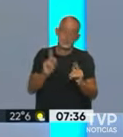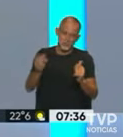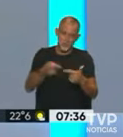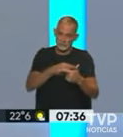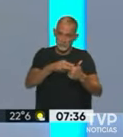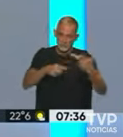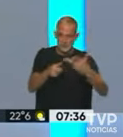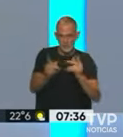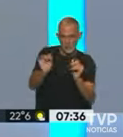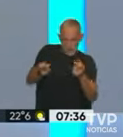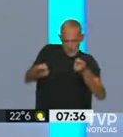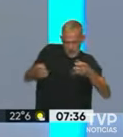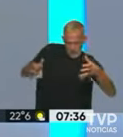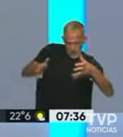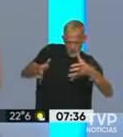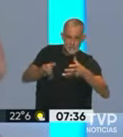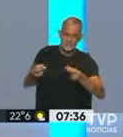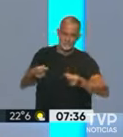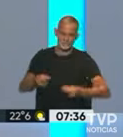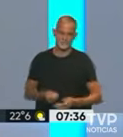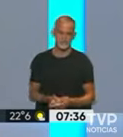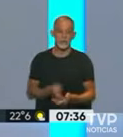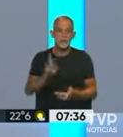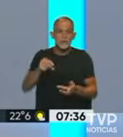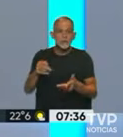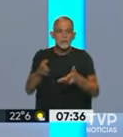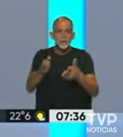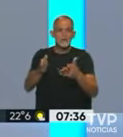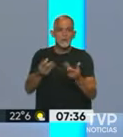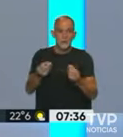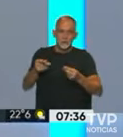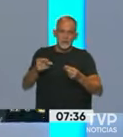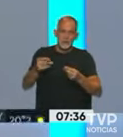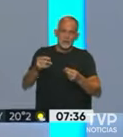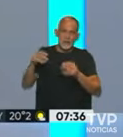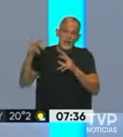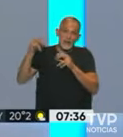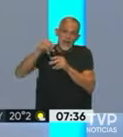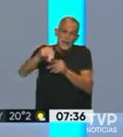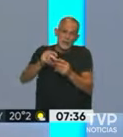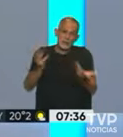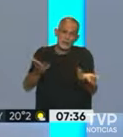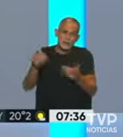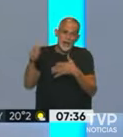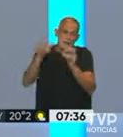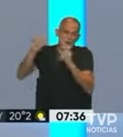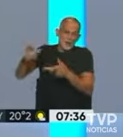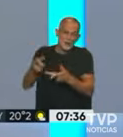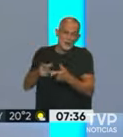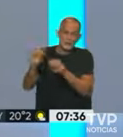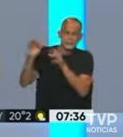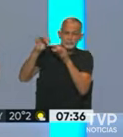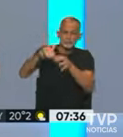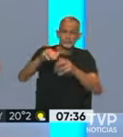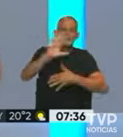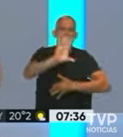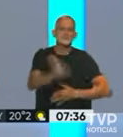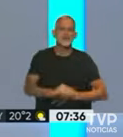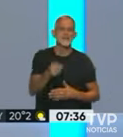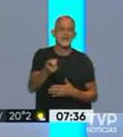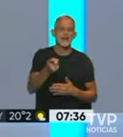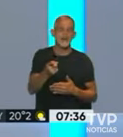poder controlarlo pero estamos en la ruta de la langosta la langosta Sudamericana justamente es una plaga local al